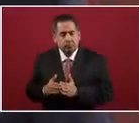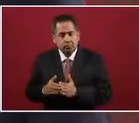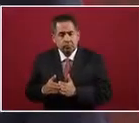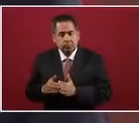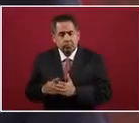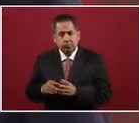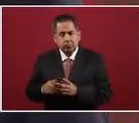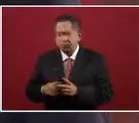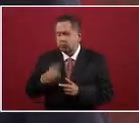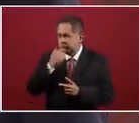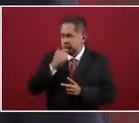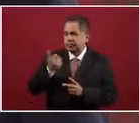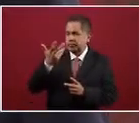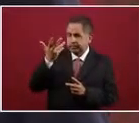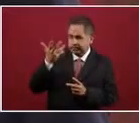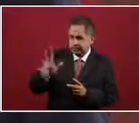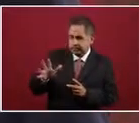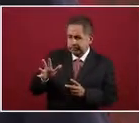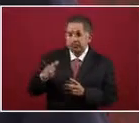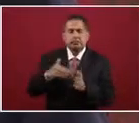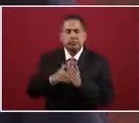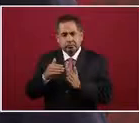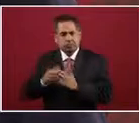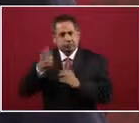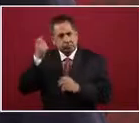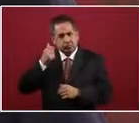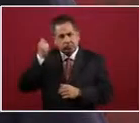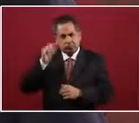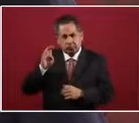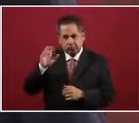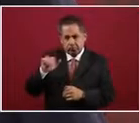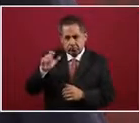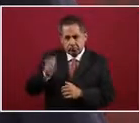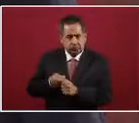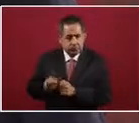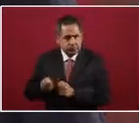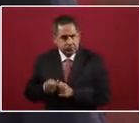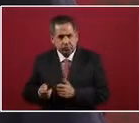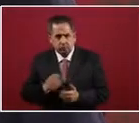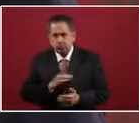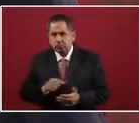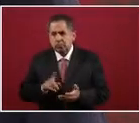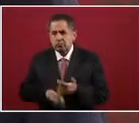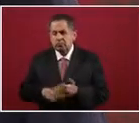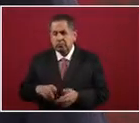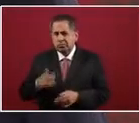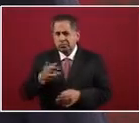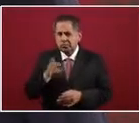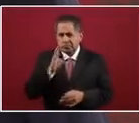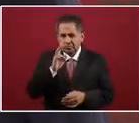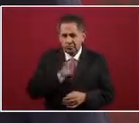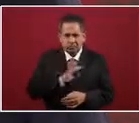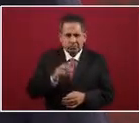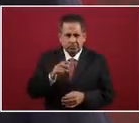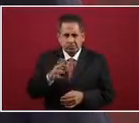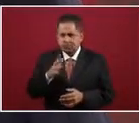10 millones con becas. Estamos hablando como del 30%.